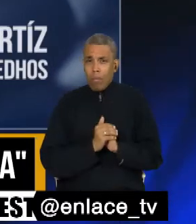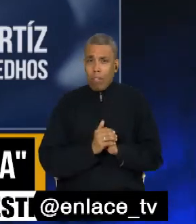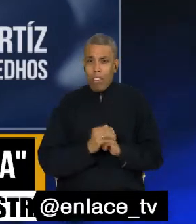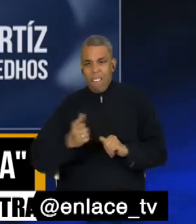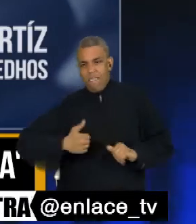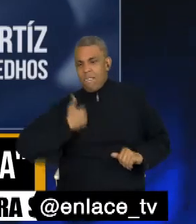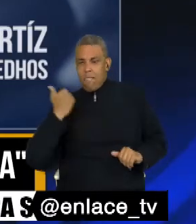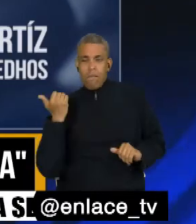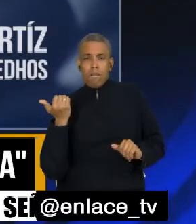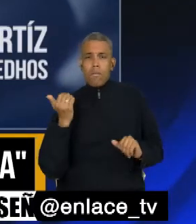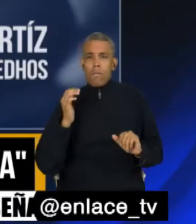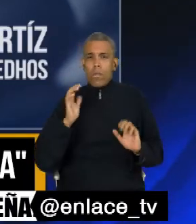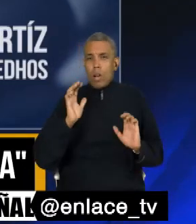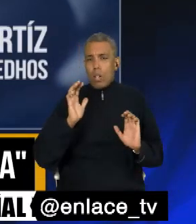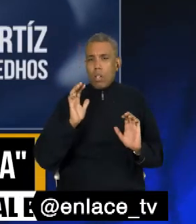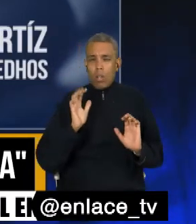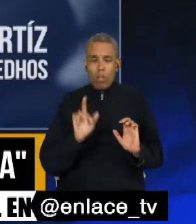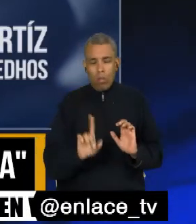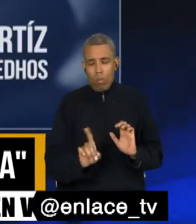que fue allá ayer